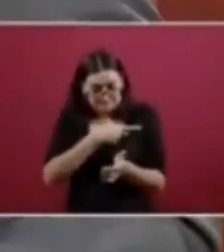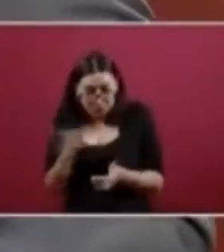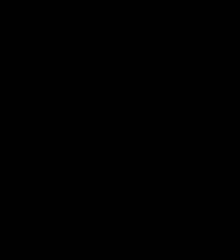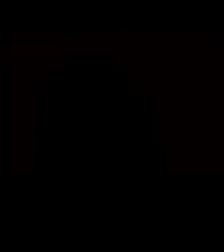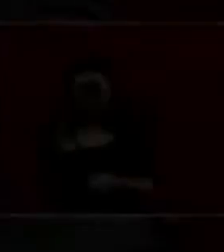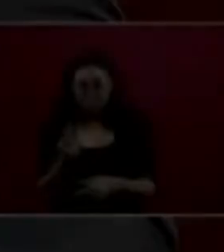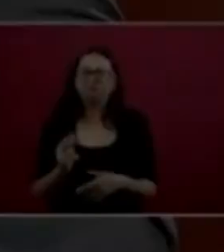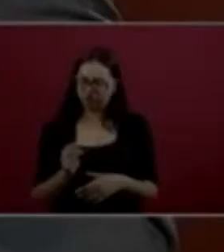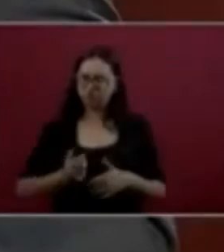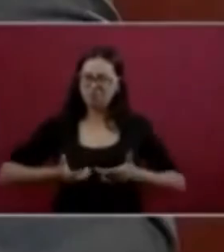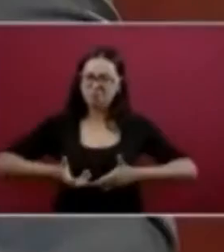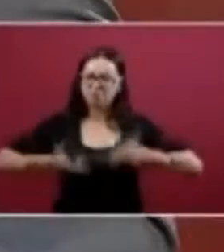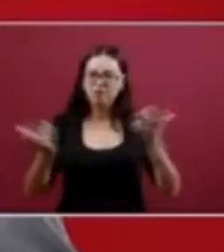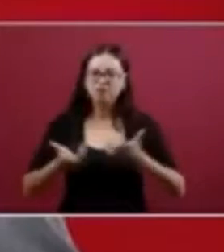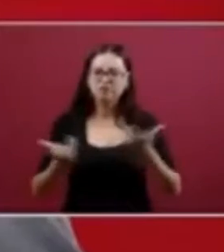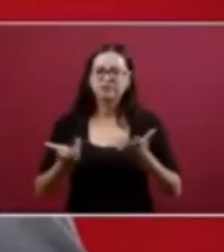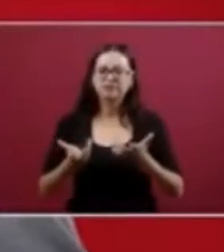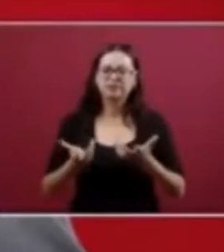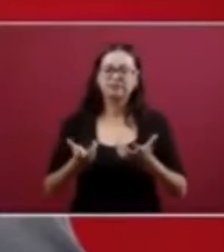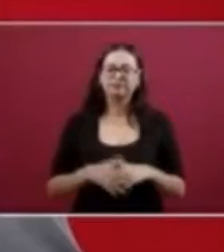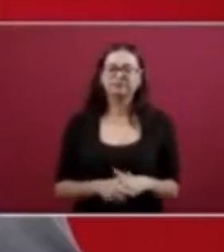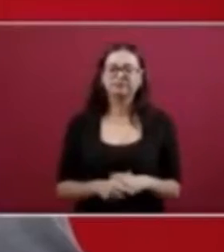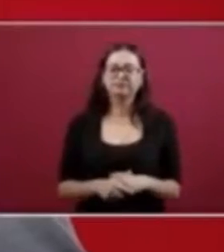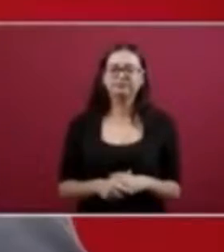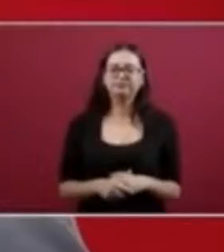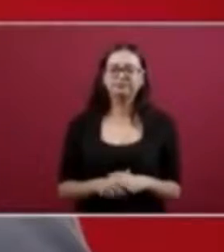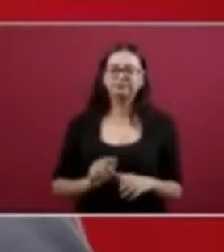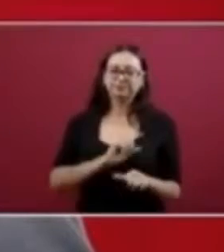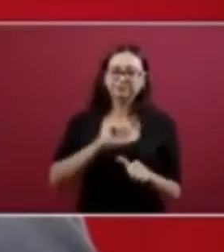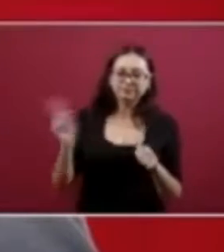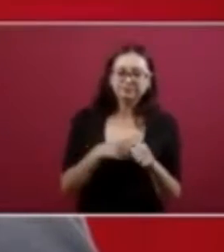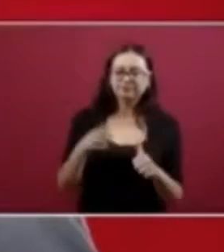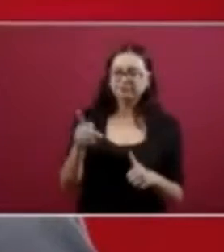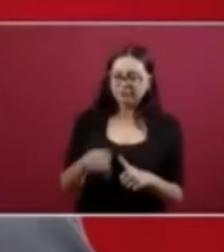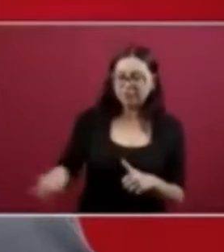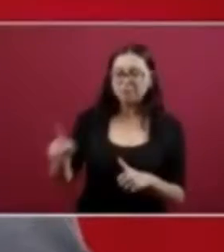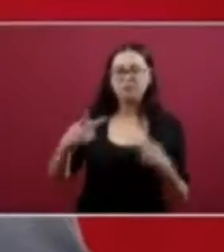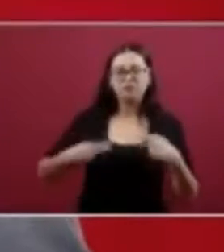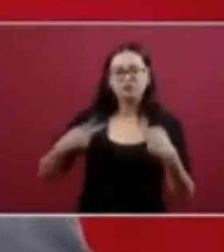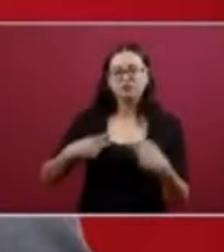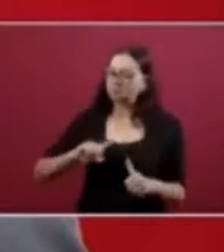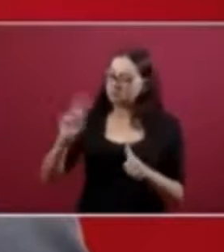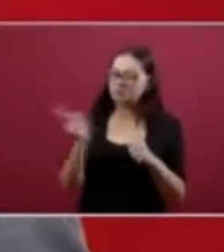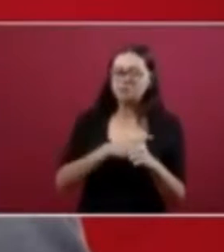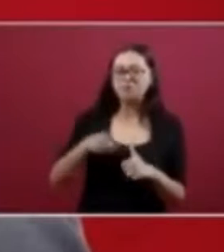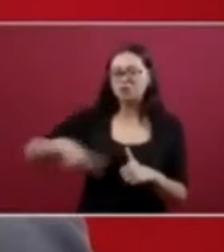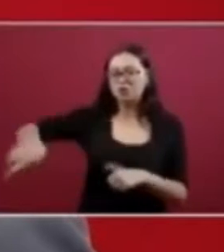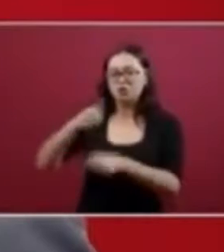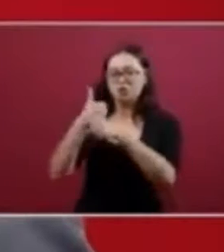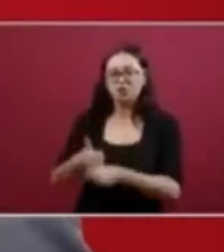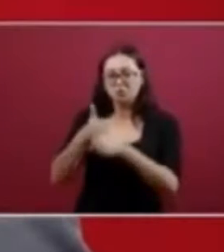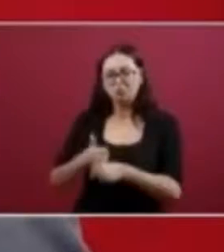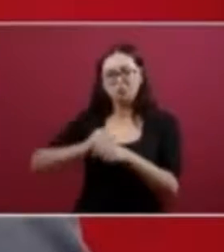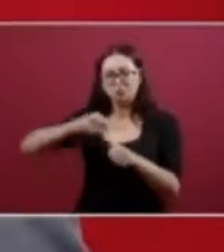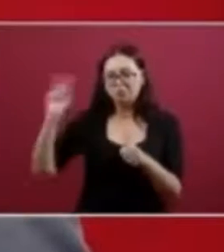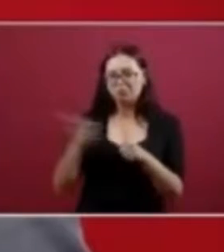franciscana, primero la gente y primero los que sufren, primero los